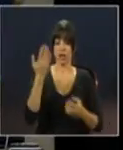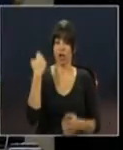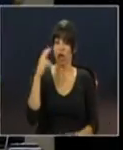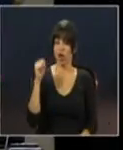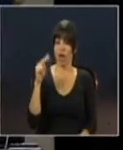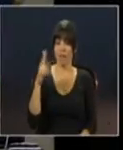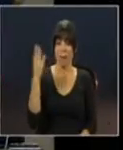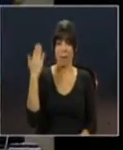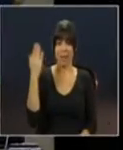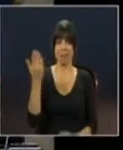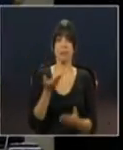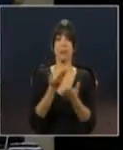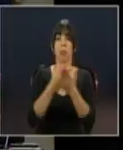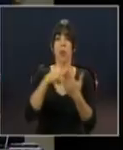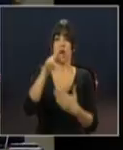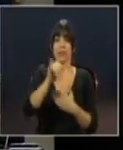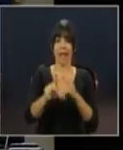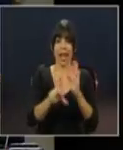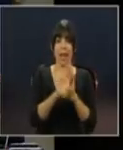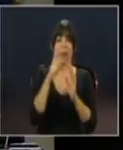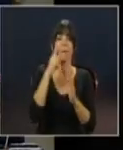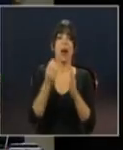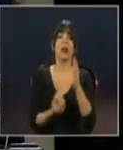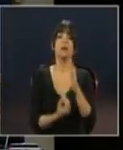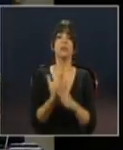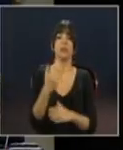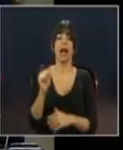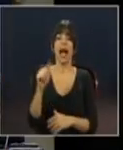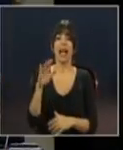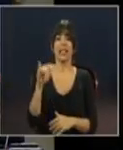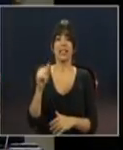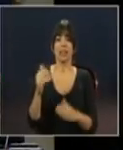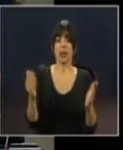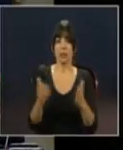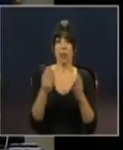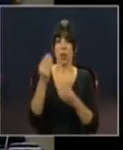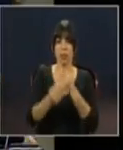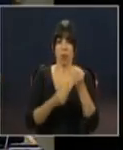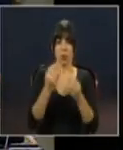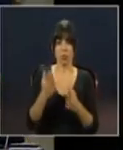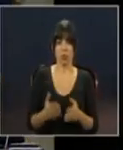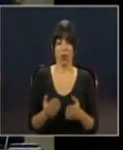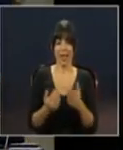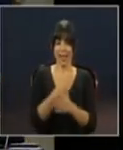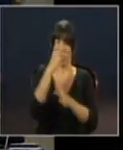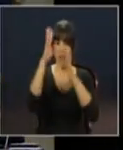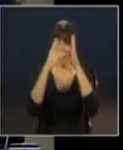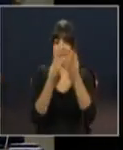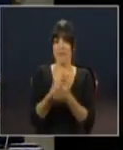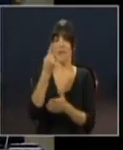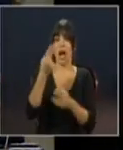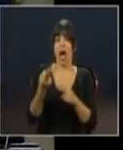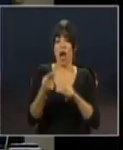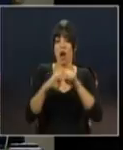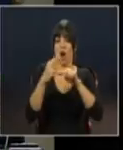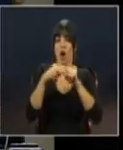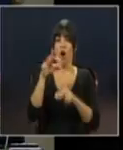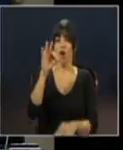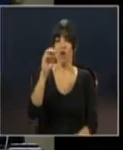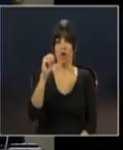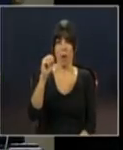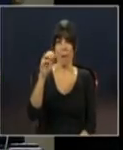pasado presentamos el proyecto de ley para la creación de la Agencia de Fomento Productivo, Innovación y Valor Agregado,